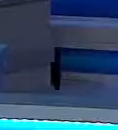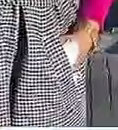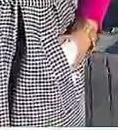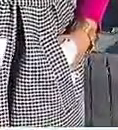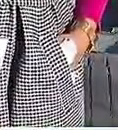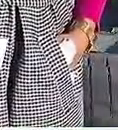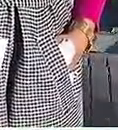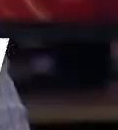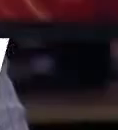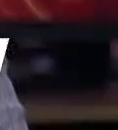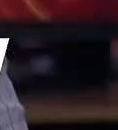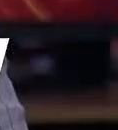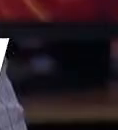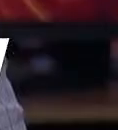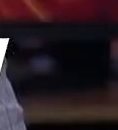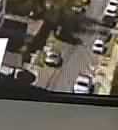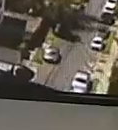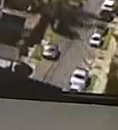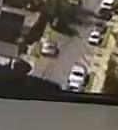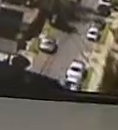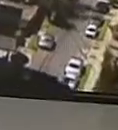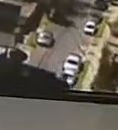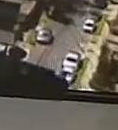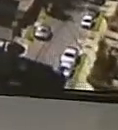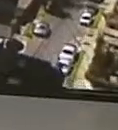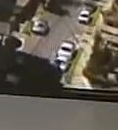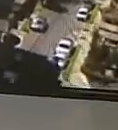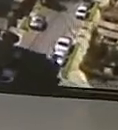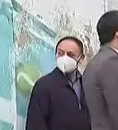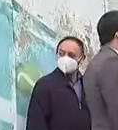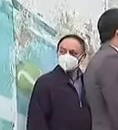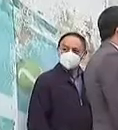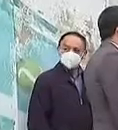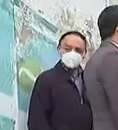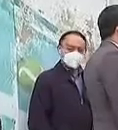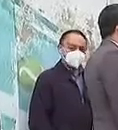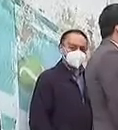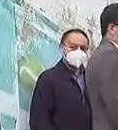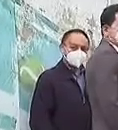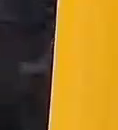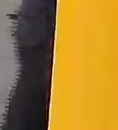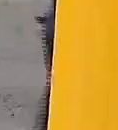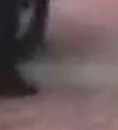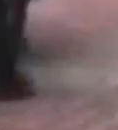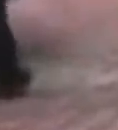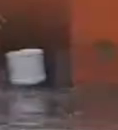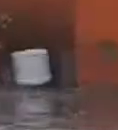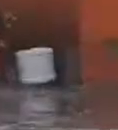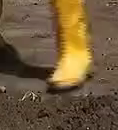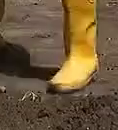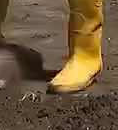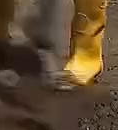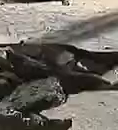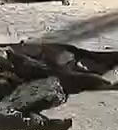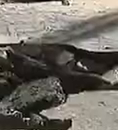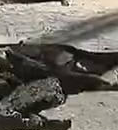Desde las 5:55 de la mañana. Empezamos una nueva jornada informativa junto a ustedes.